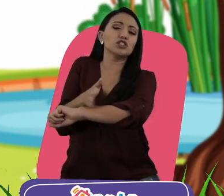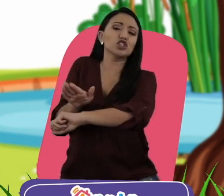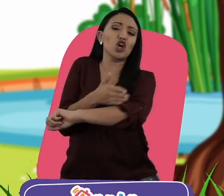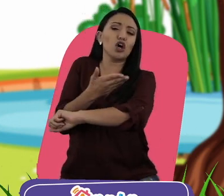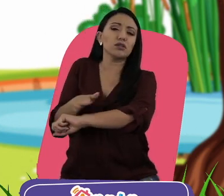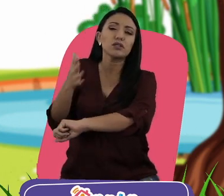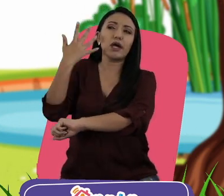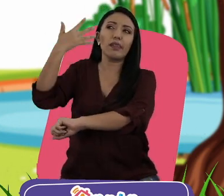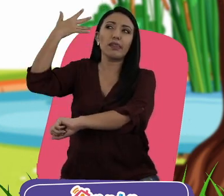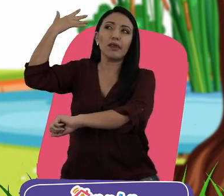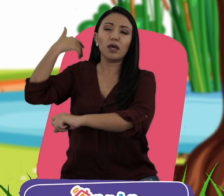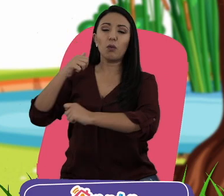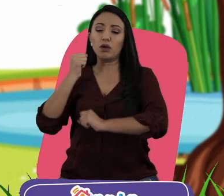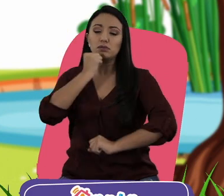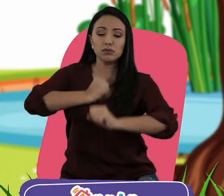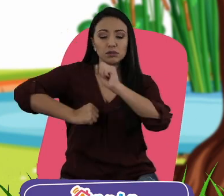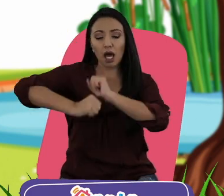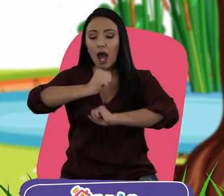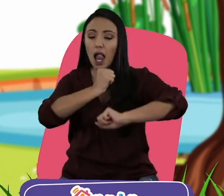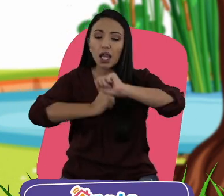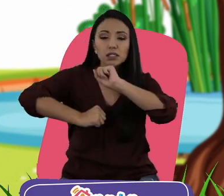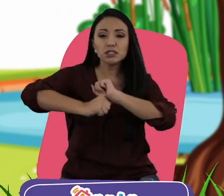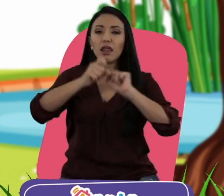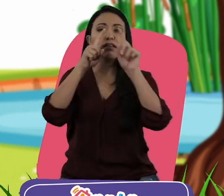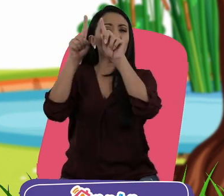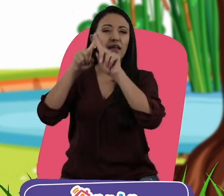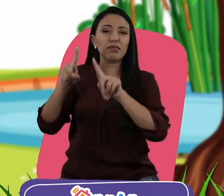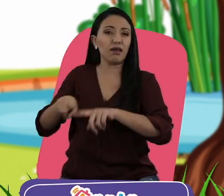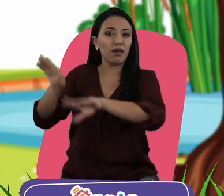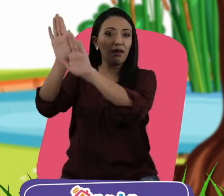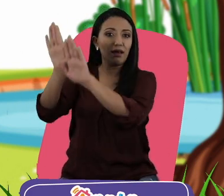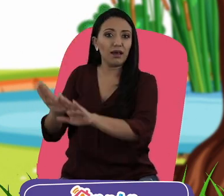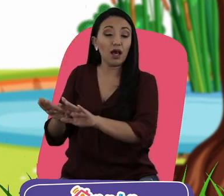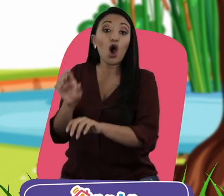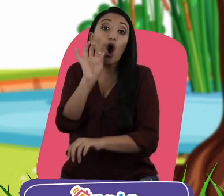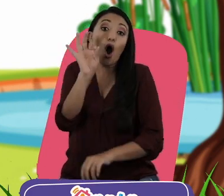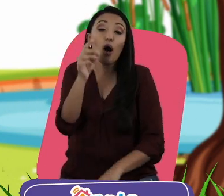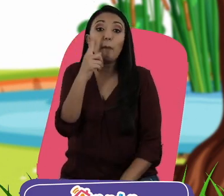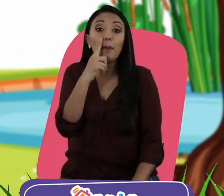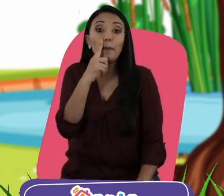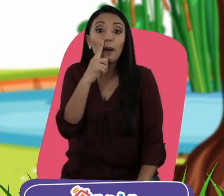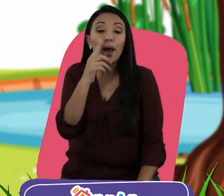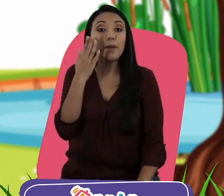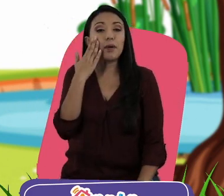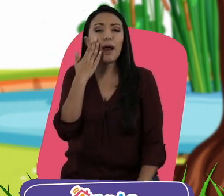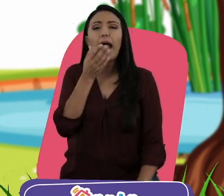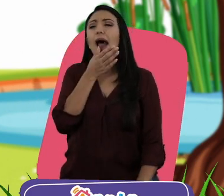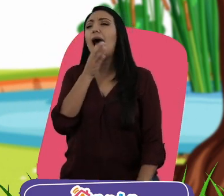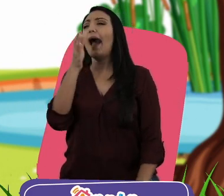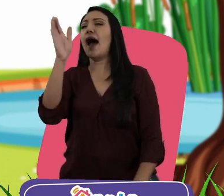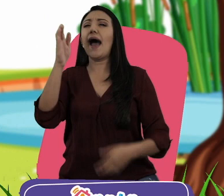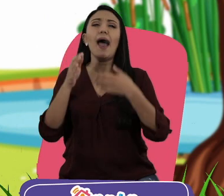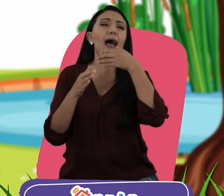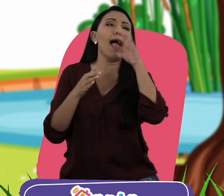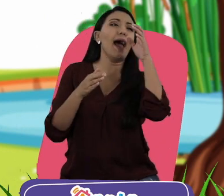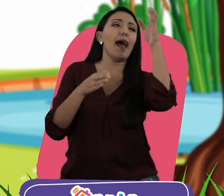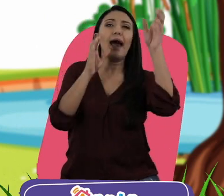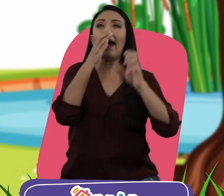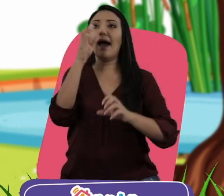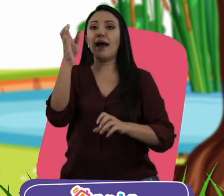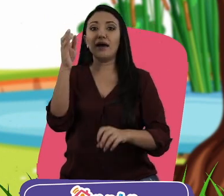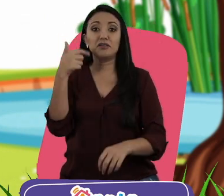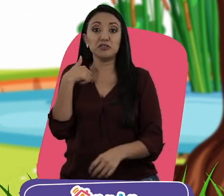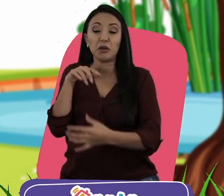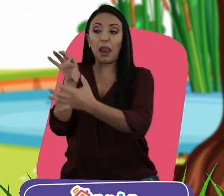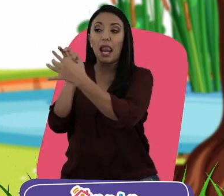sé yo, por ejemplo, salsa, un merengue, o podían ser mis papás interpretando alguna canción en la sala. Así